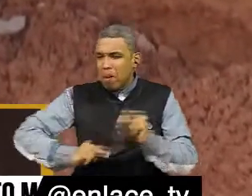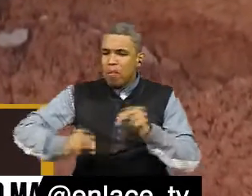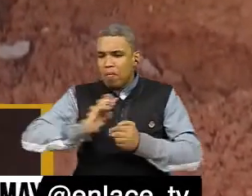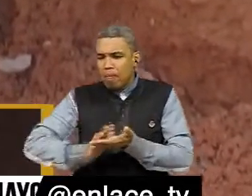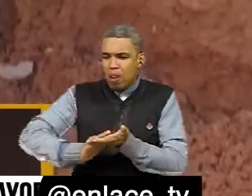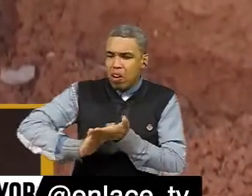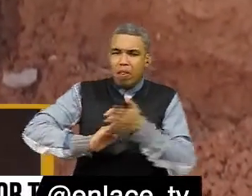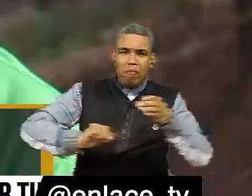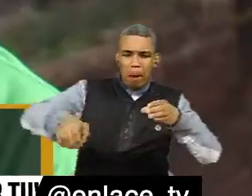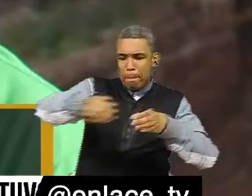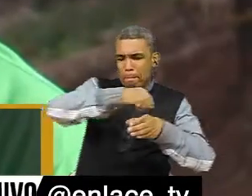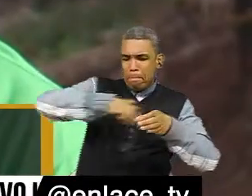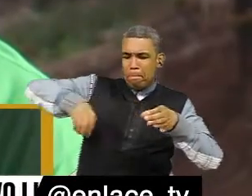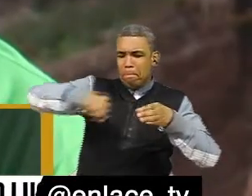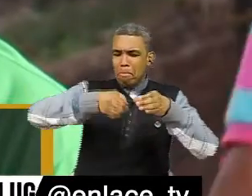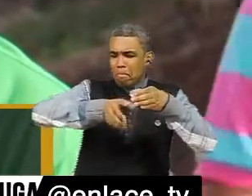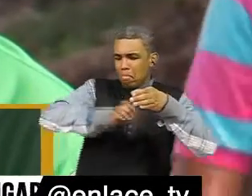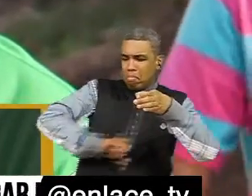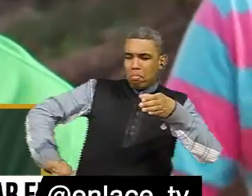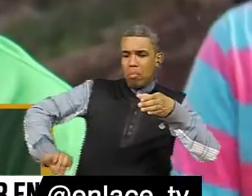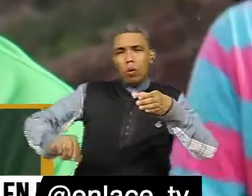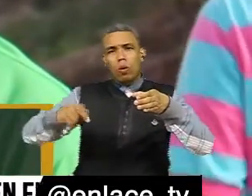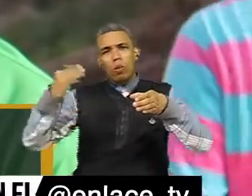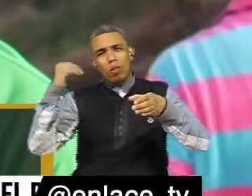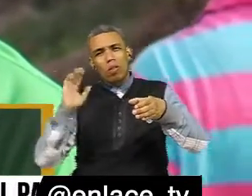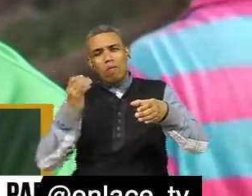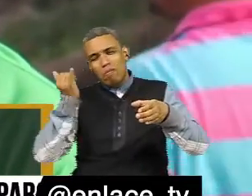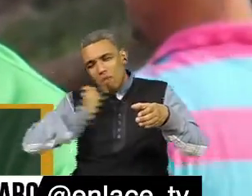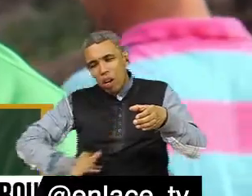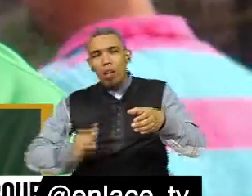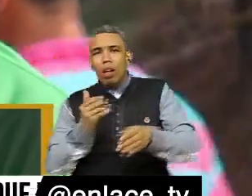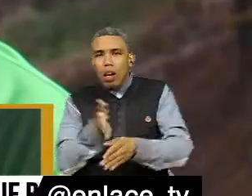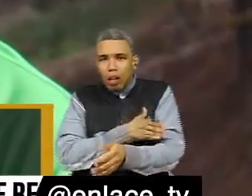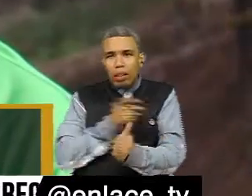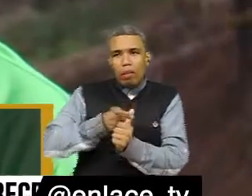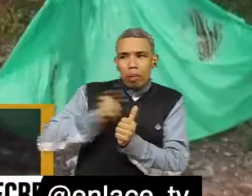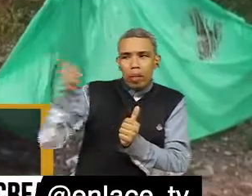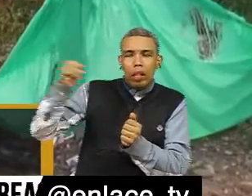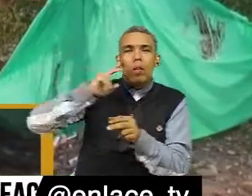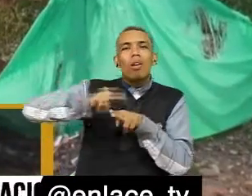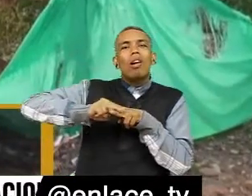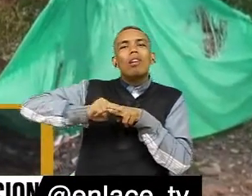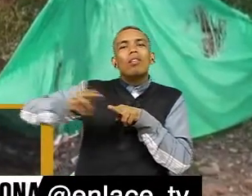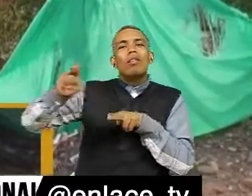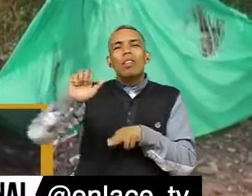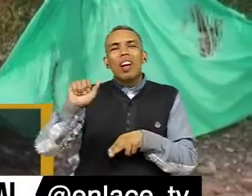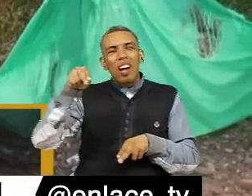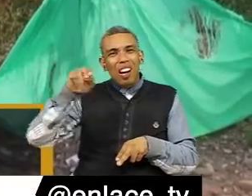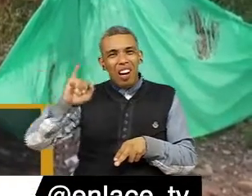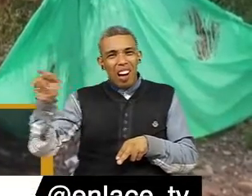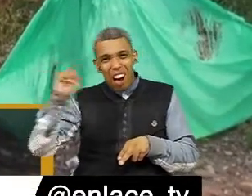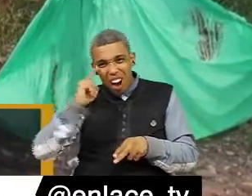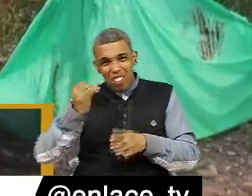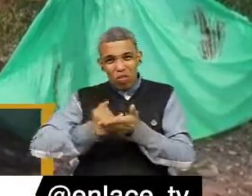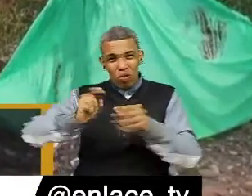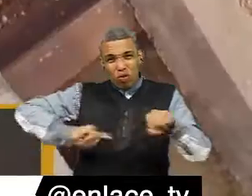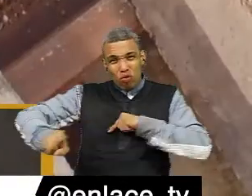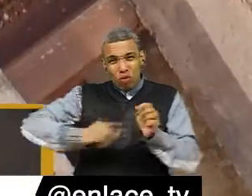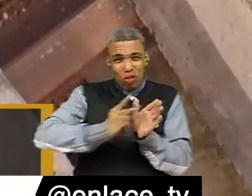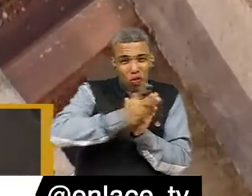que tener un permiso de la ANDI para poder trabajar, para poder intervenir la línea férrea, y eso no se hizo. La dirigente comunal ha dicho que desde hace varios